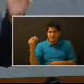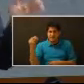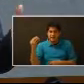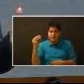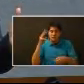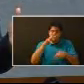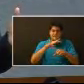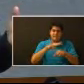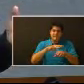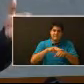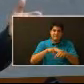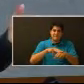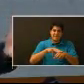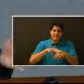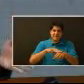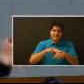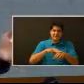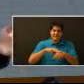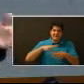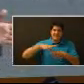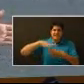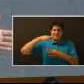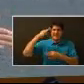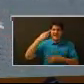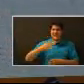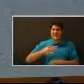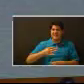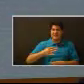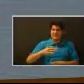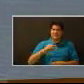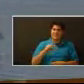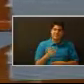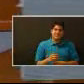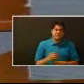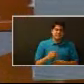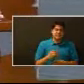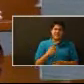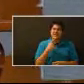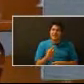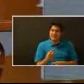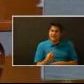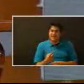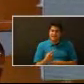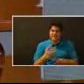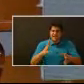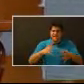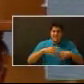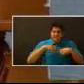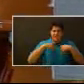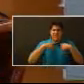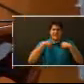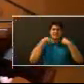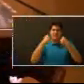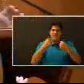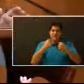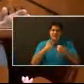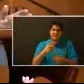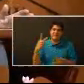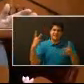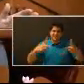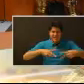más excelente, que era diferente. Y entonces le dice y le pide, esfuérzate, sé valiente. Mira,